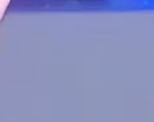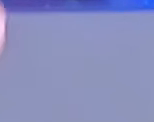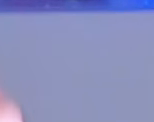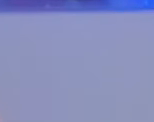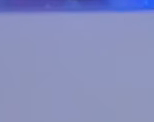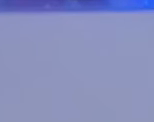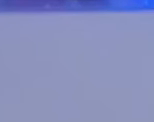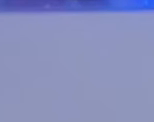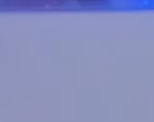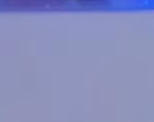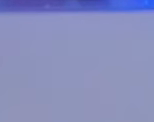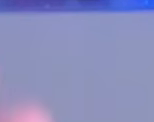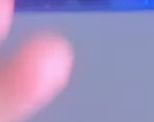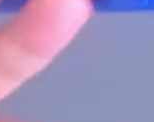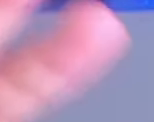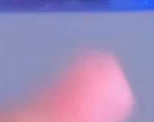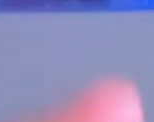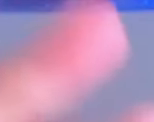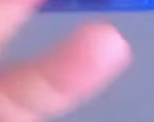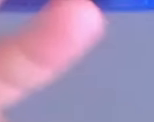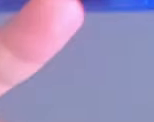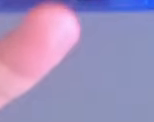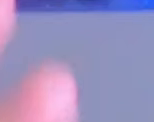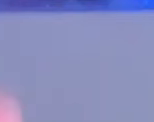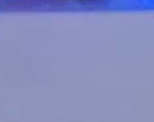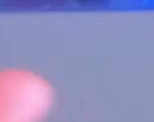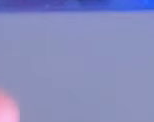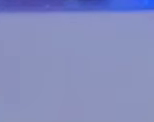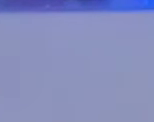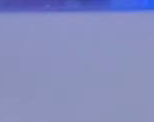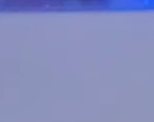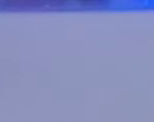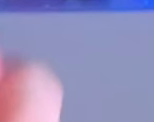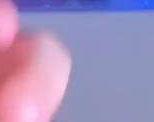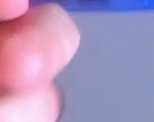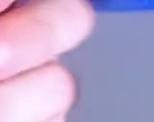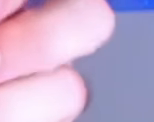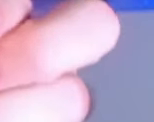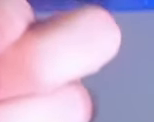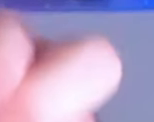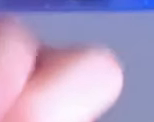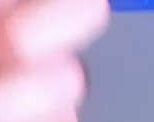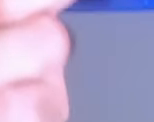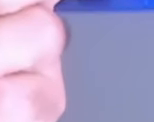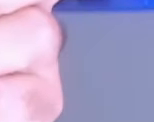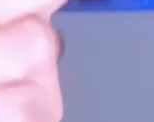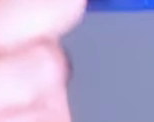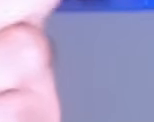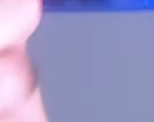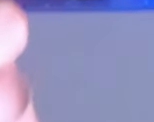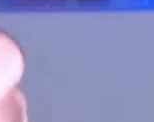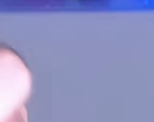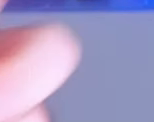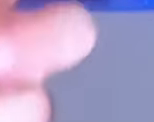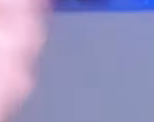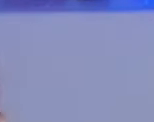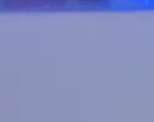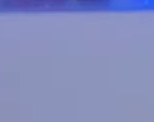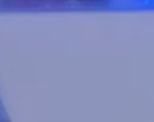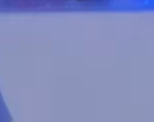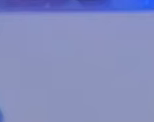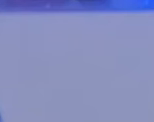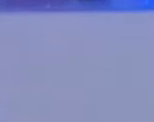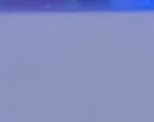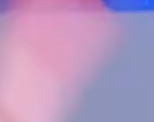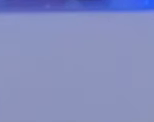físico, notamos un cambio importante. Aparece bastante más demacrado, con las piernas más delgadas, con